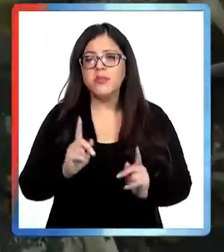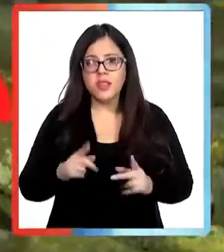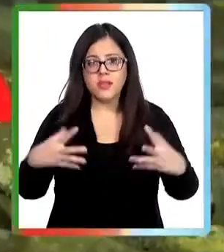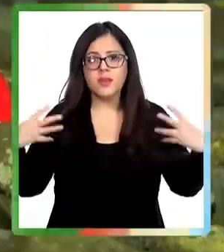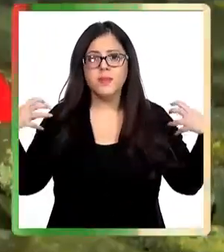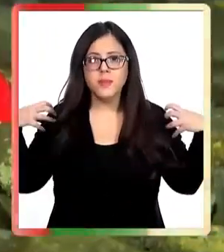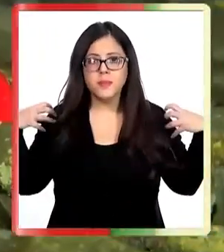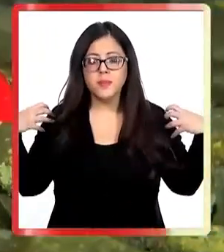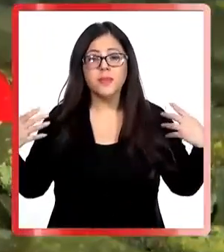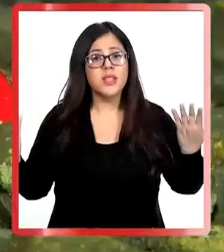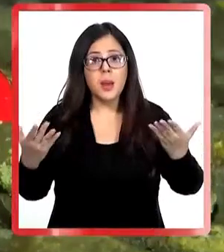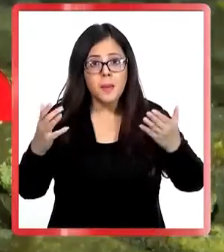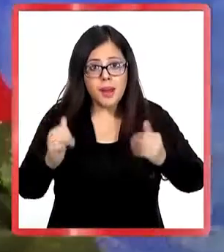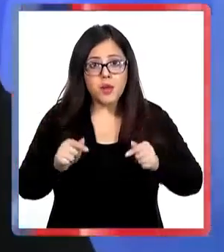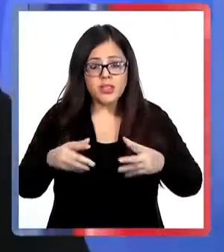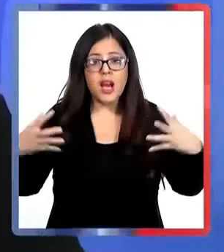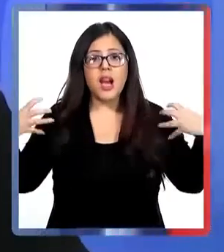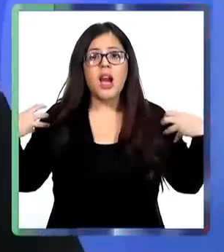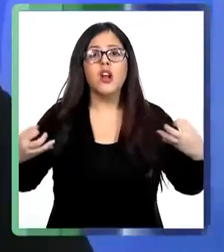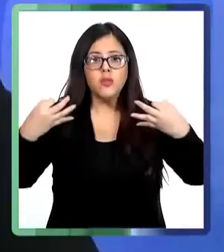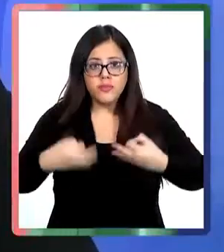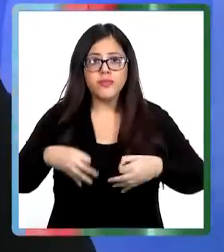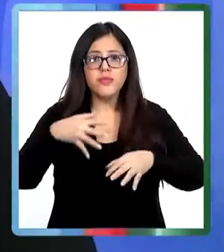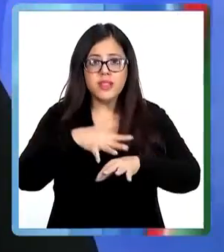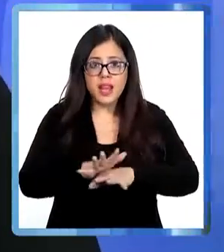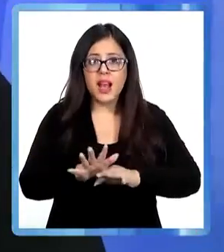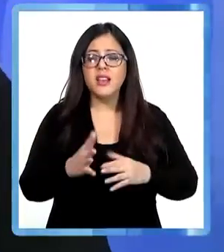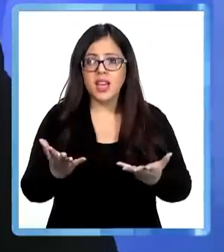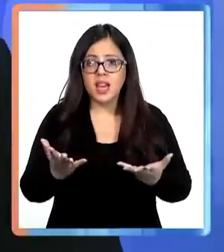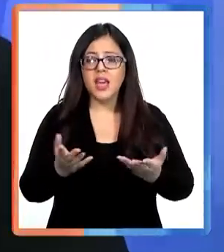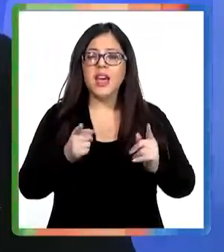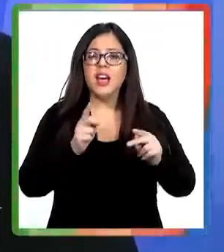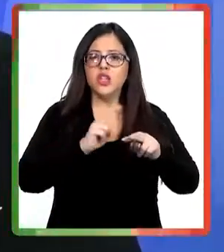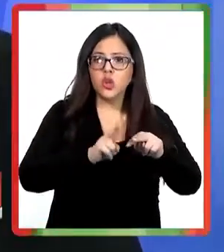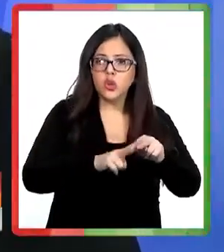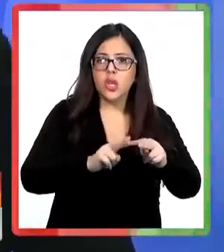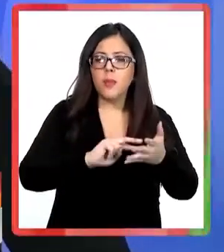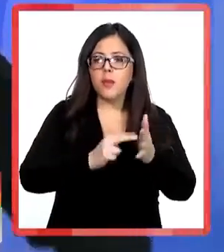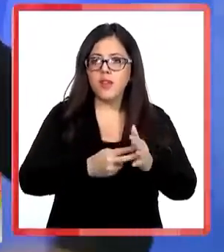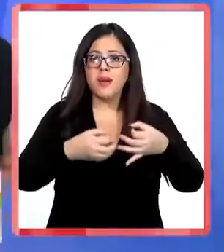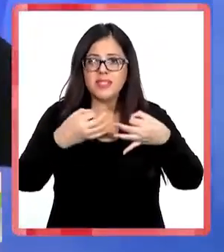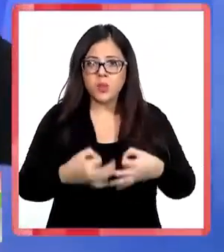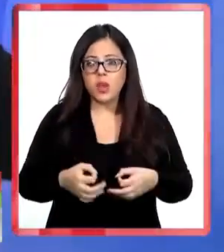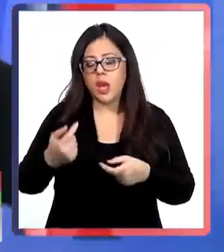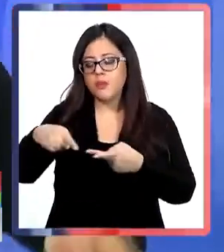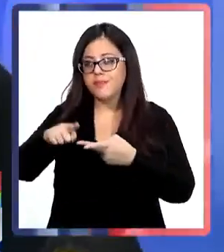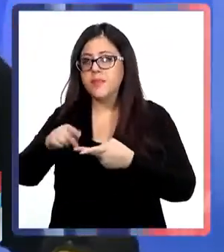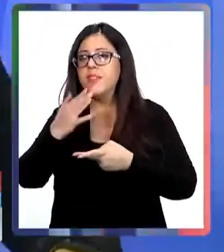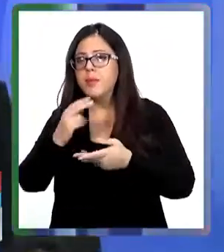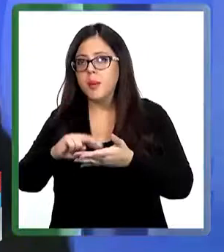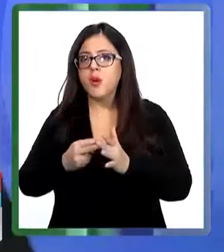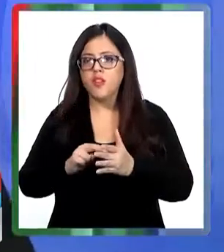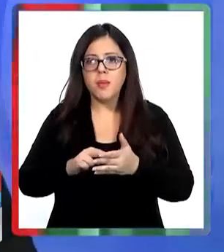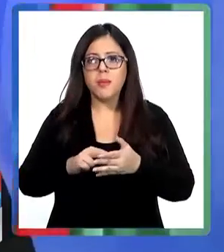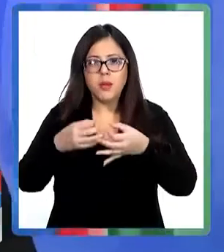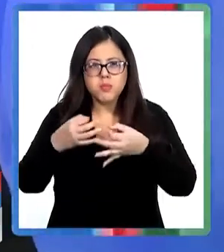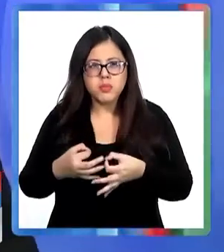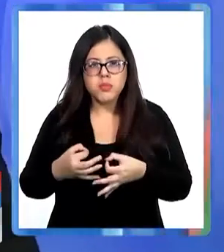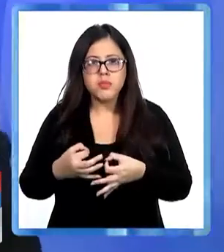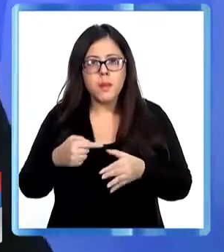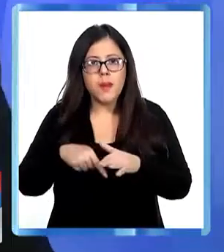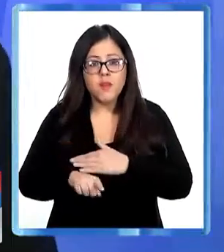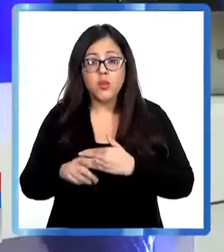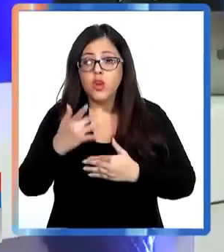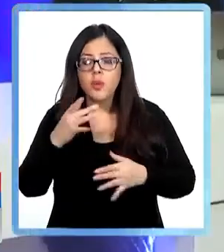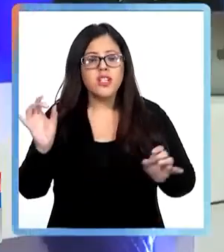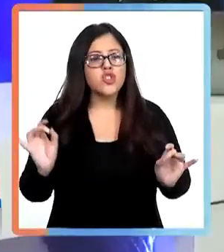hacernos cargo de eso. Para poder hacernos cargo de eso de manera integral, tenemos que resolver, por un lado, el problema de la seguridad y, por sobre todo, el problema de fondo.